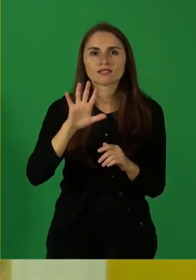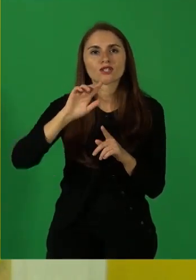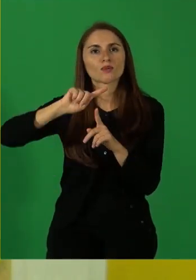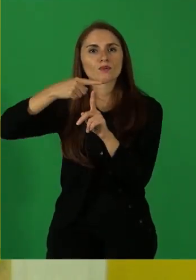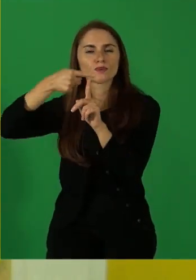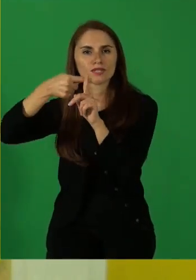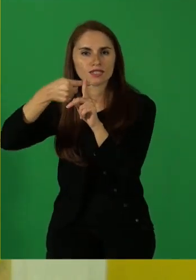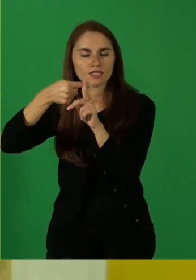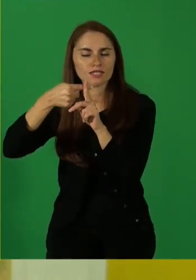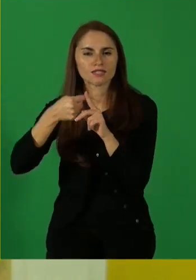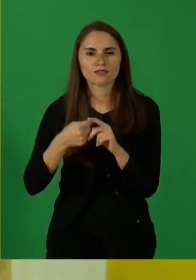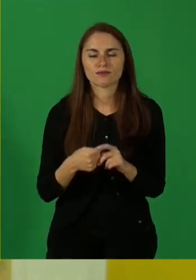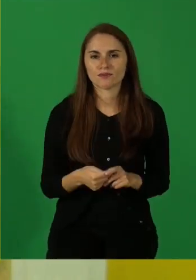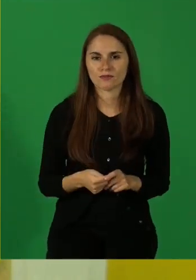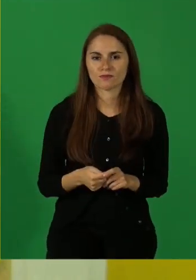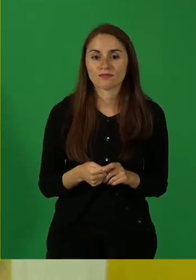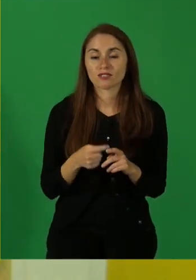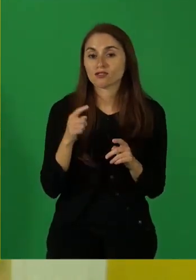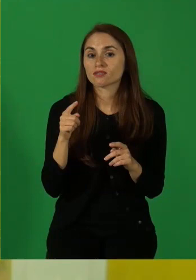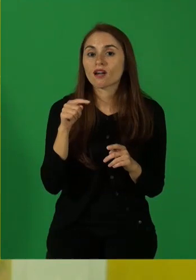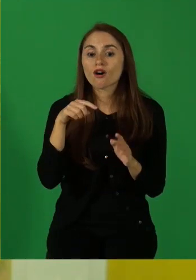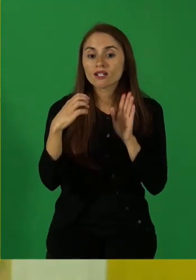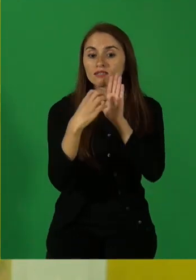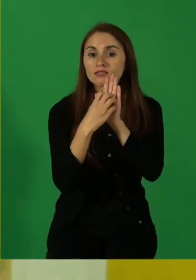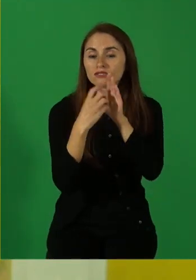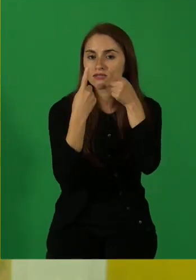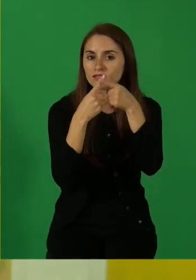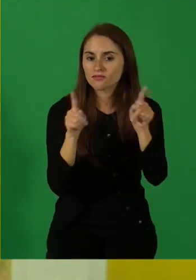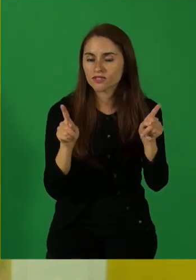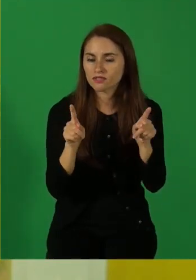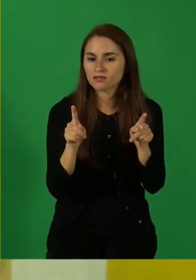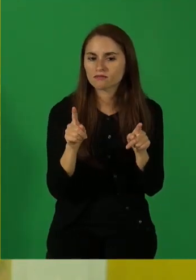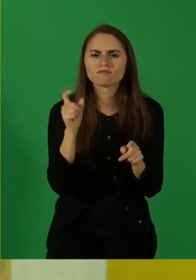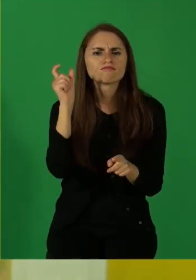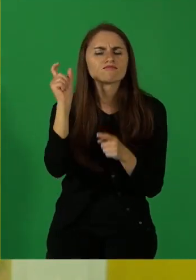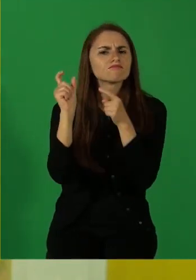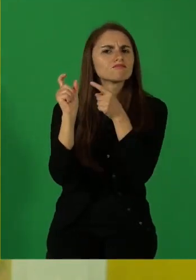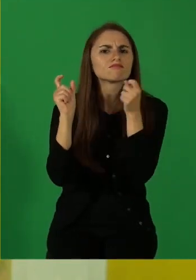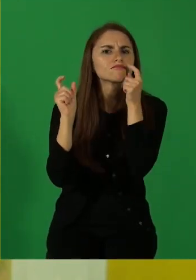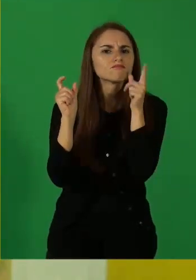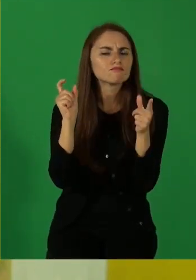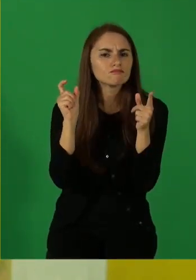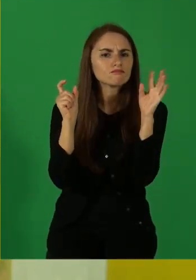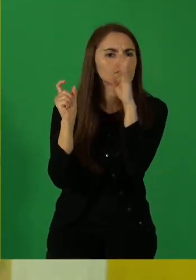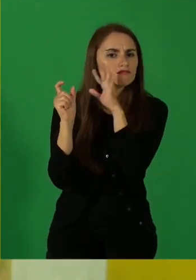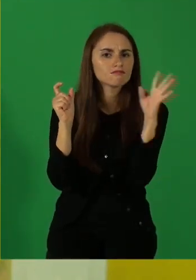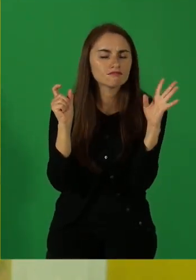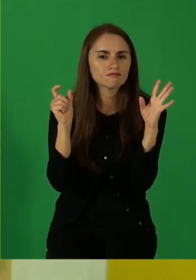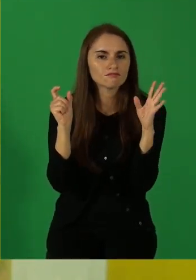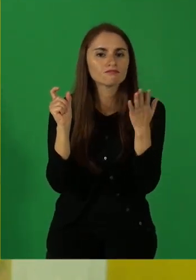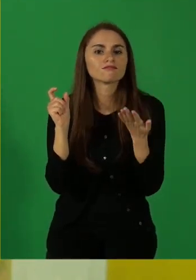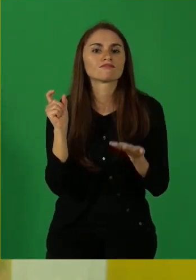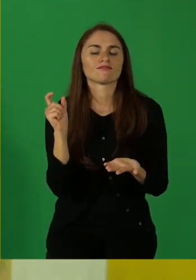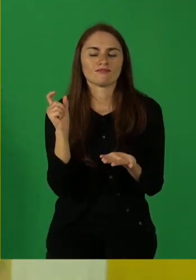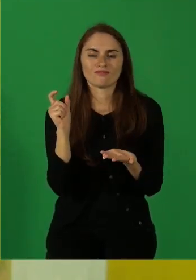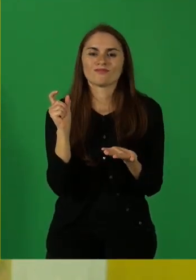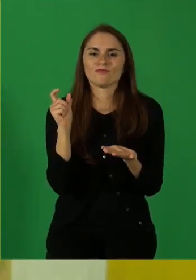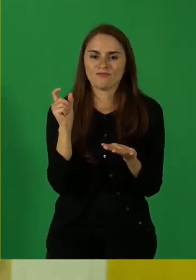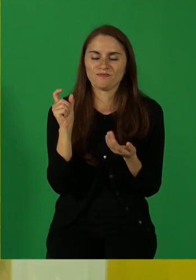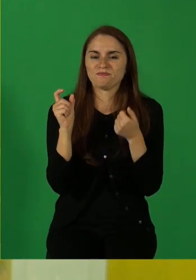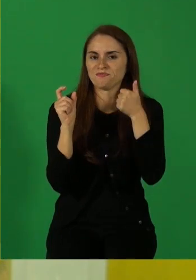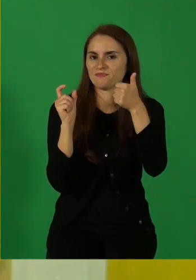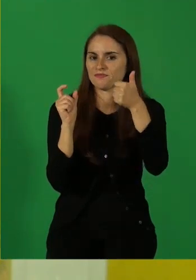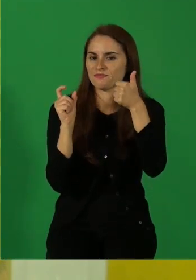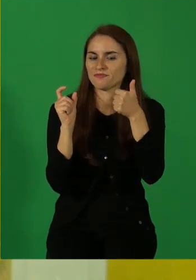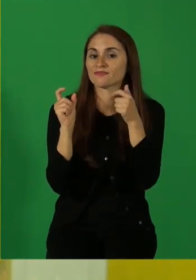signo? Muy bien, con diferente signo. Entonces, ¿cuál es la ficha que vamos a ocupar para representar esta división? Súper